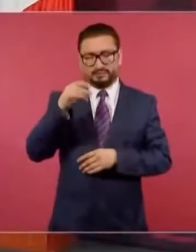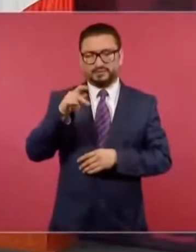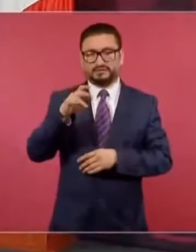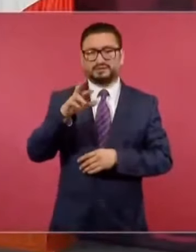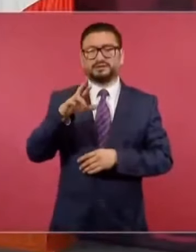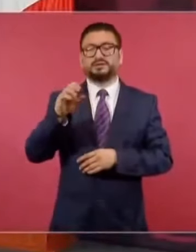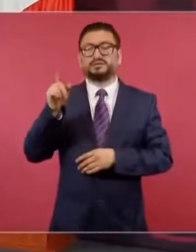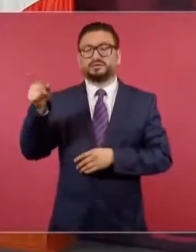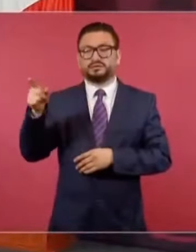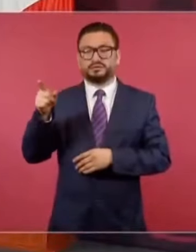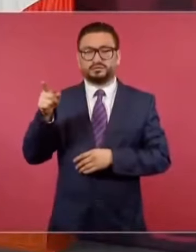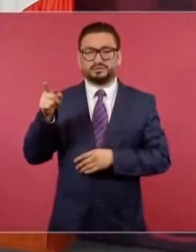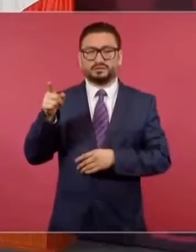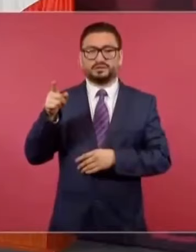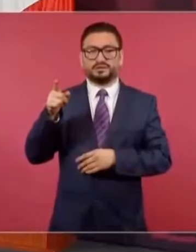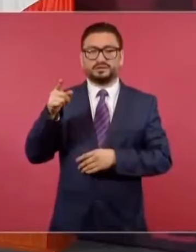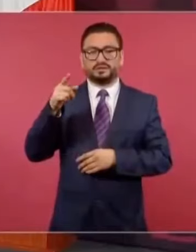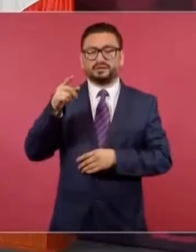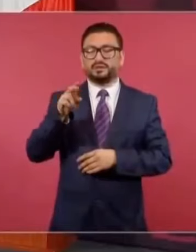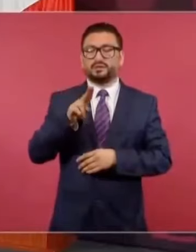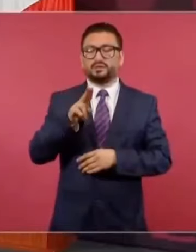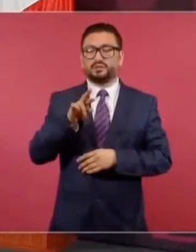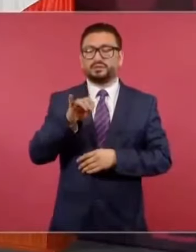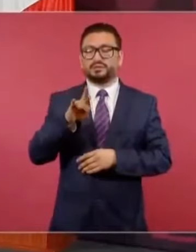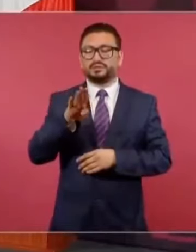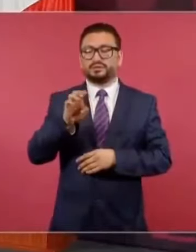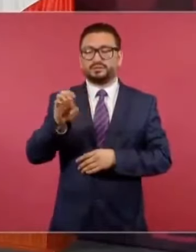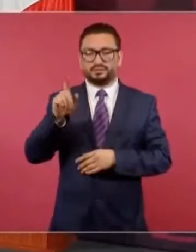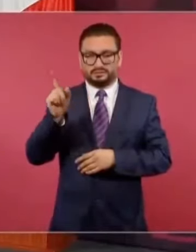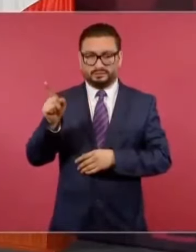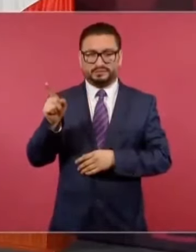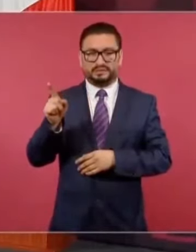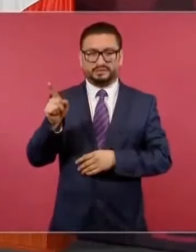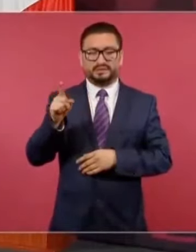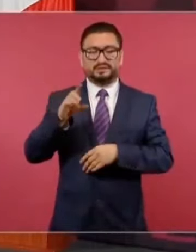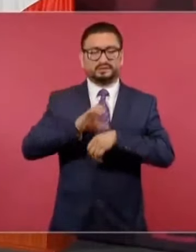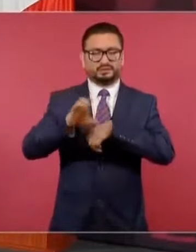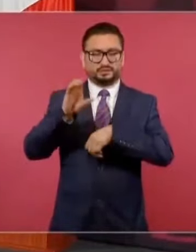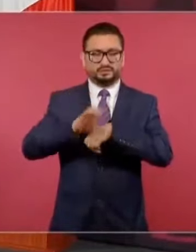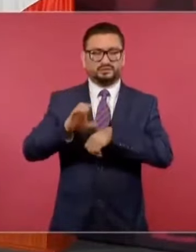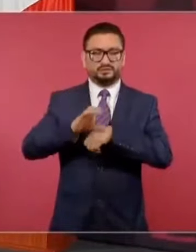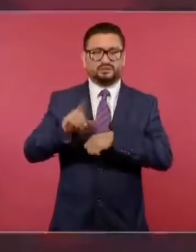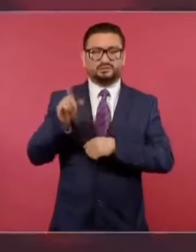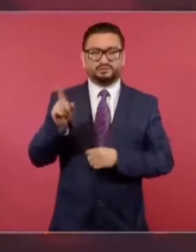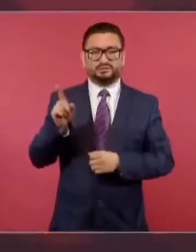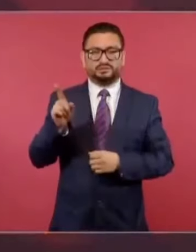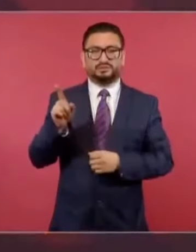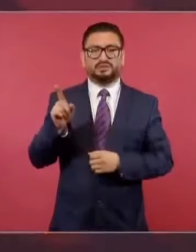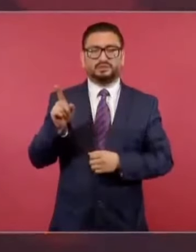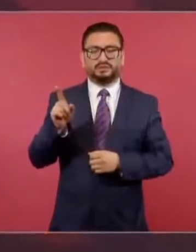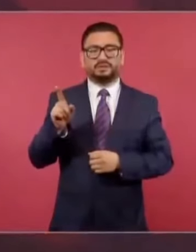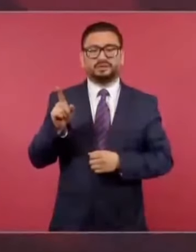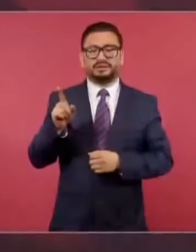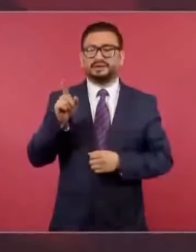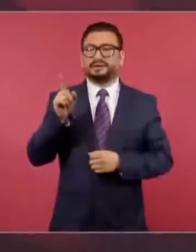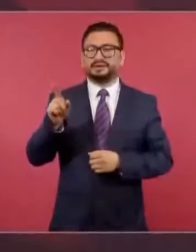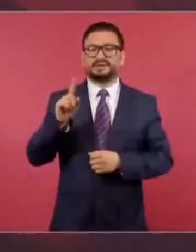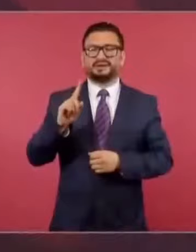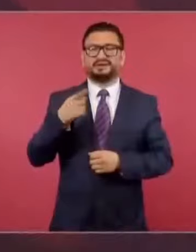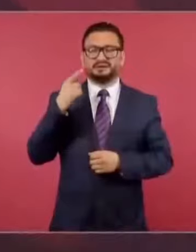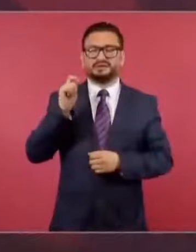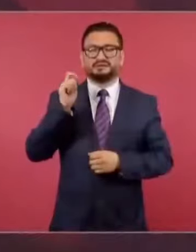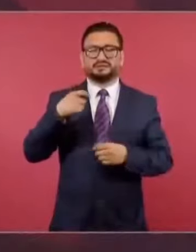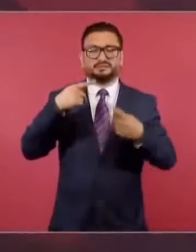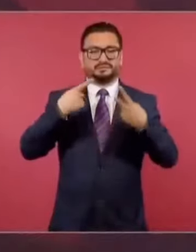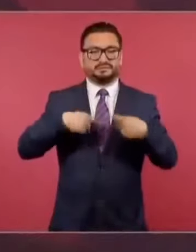conoce con Uribe Uribe colombiano que es el